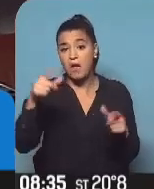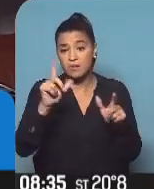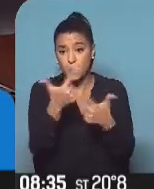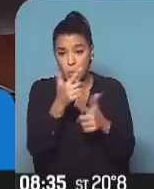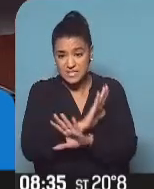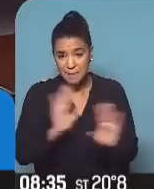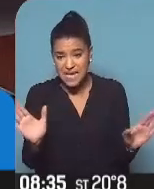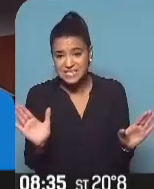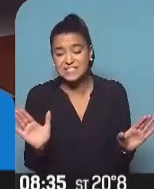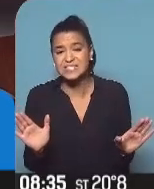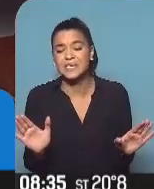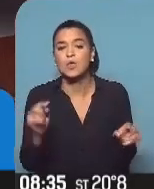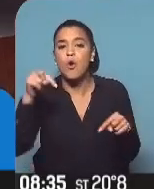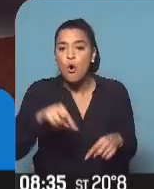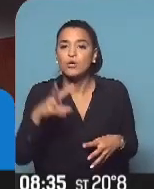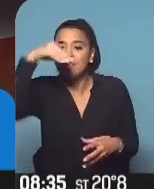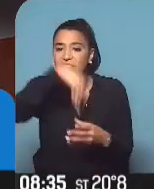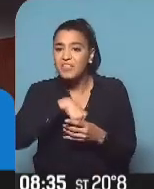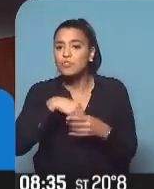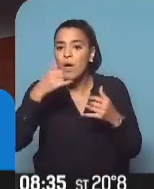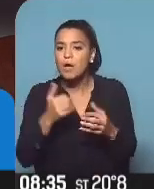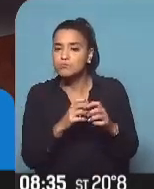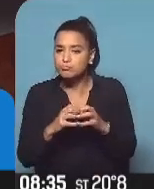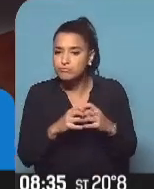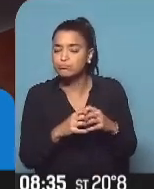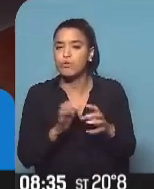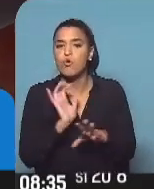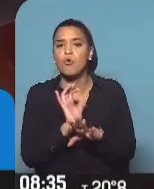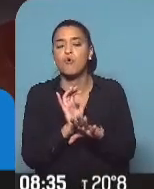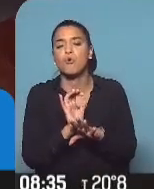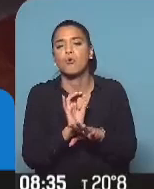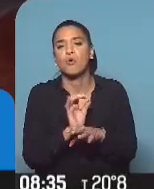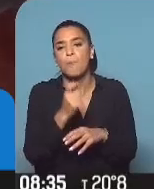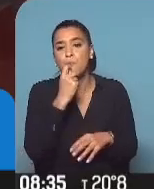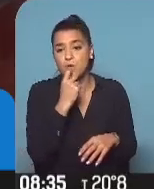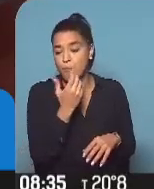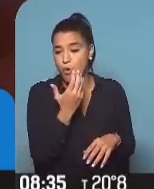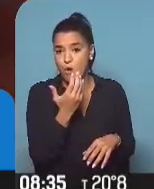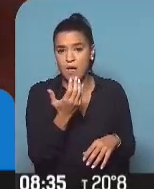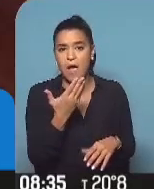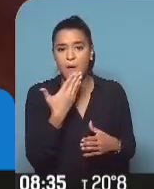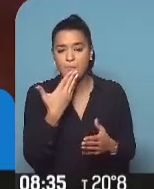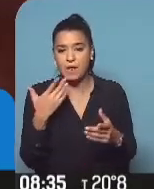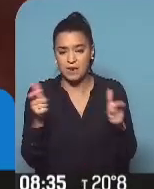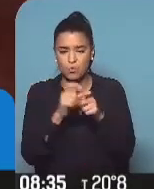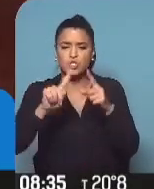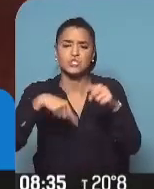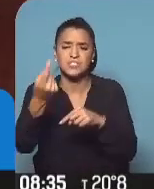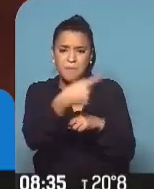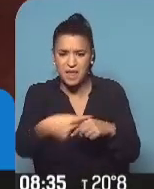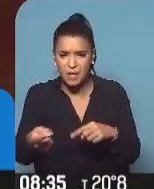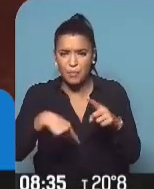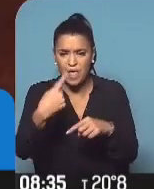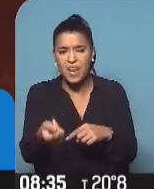más. Entonces hoy hay una interlocución muy asistemática. Por ejemplo, ayer, se habla de la reunión de la semana que viene, donde se va a hablar de esto